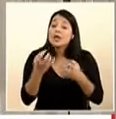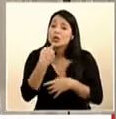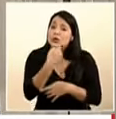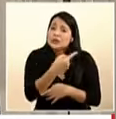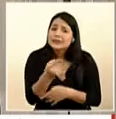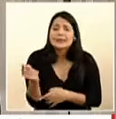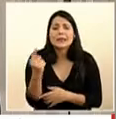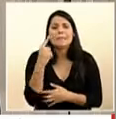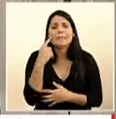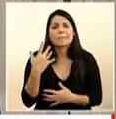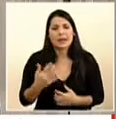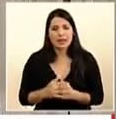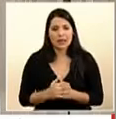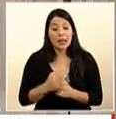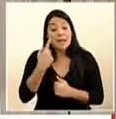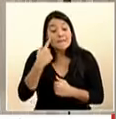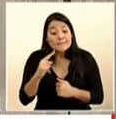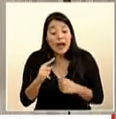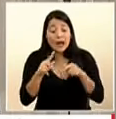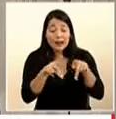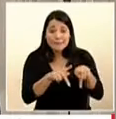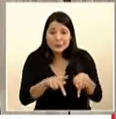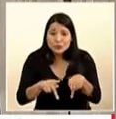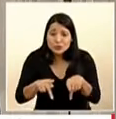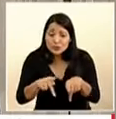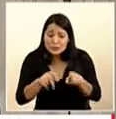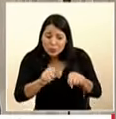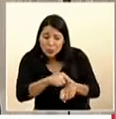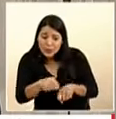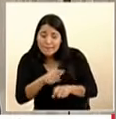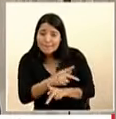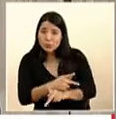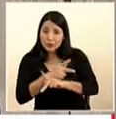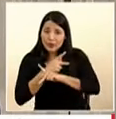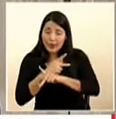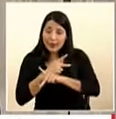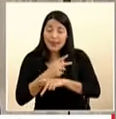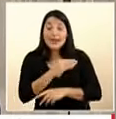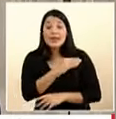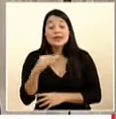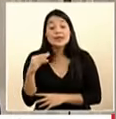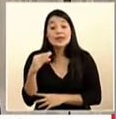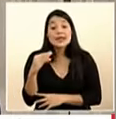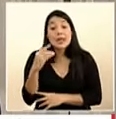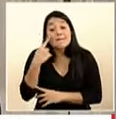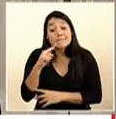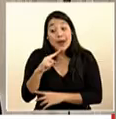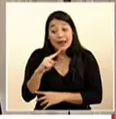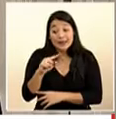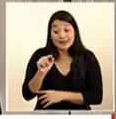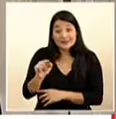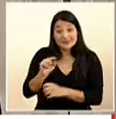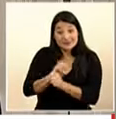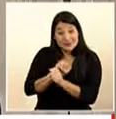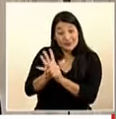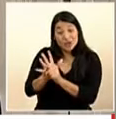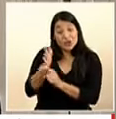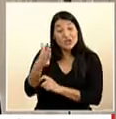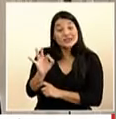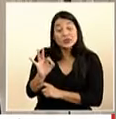hace para y por la gente para protegerla y para que esté kobe 19 no